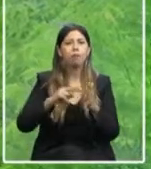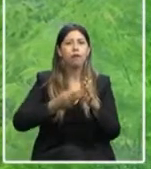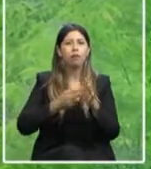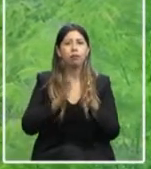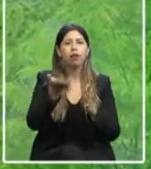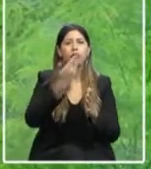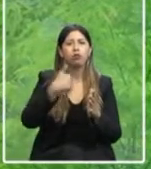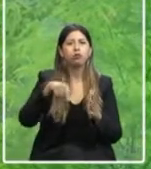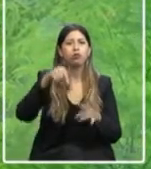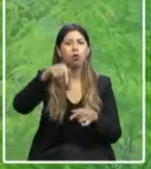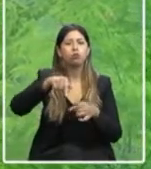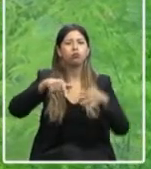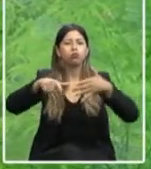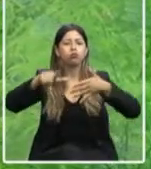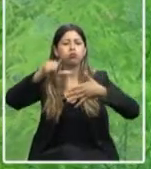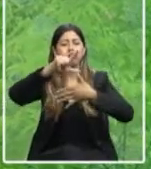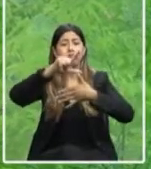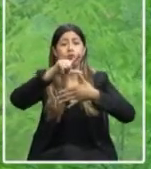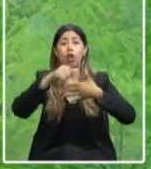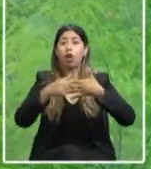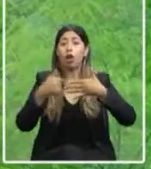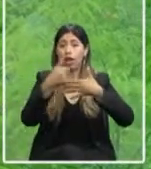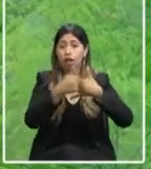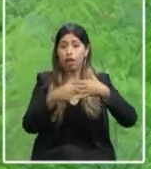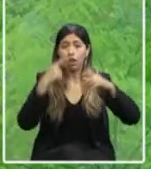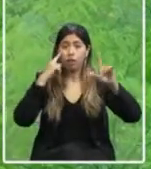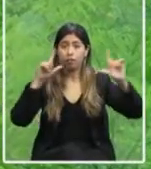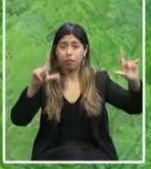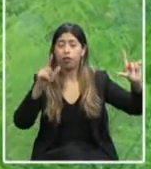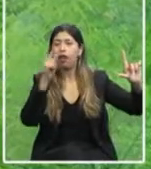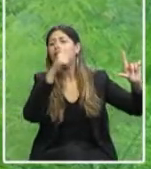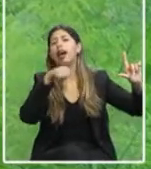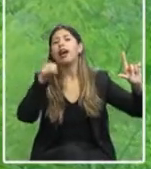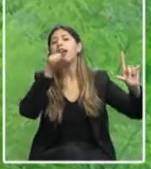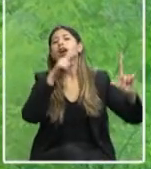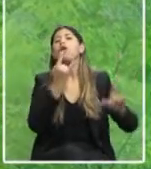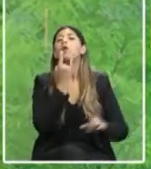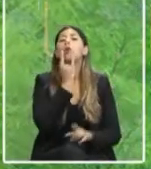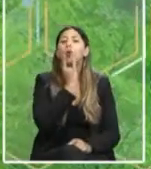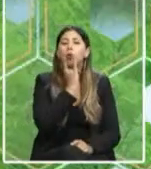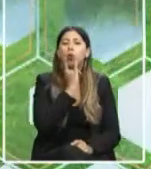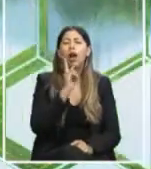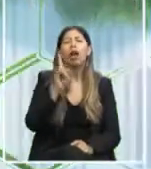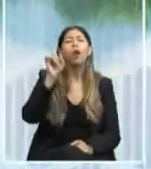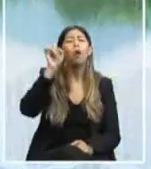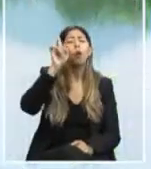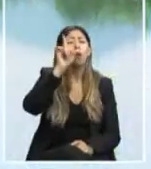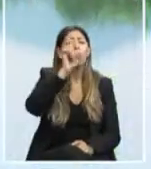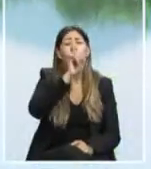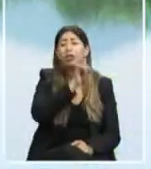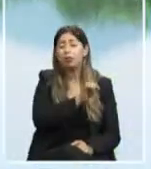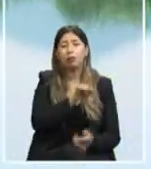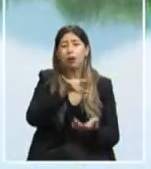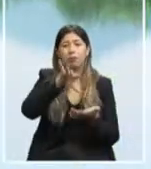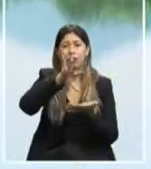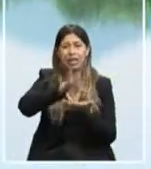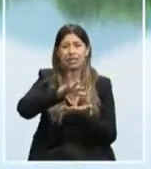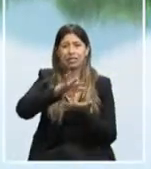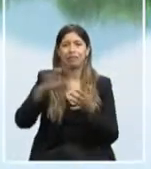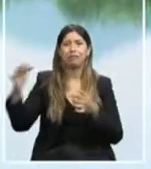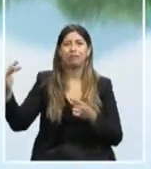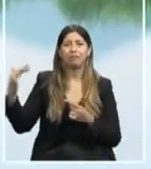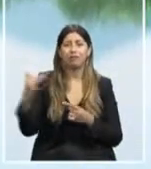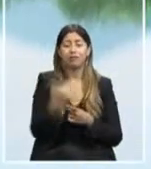que Uruguay fue de los últimos países, y Chile también, dada nuestra localización geográfica.